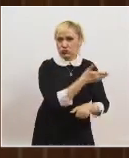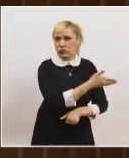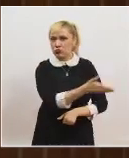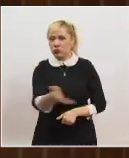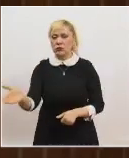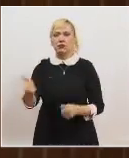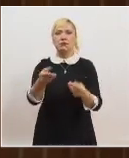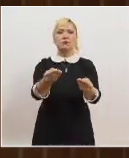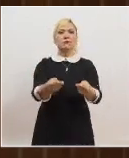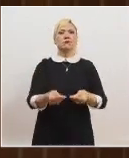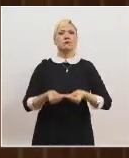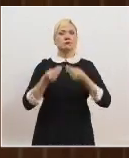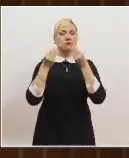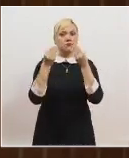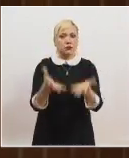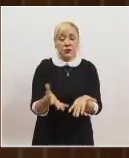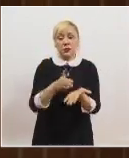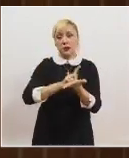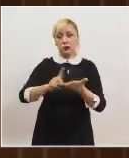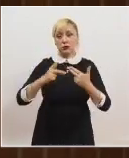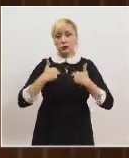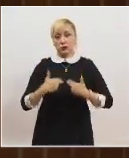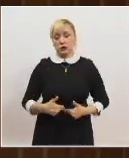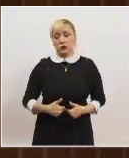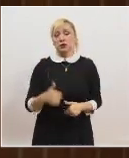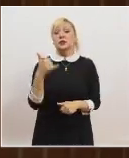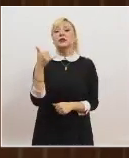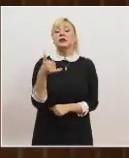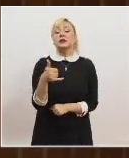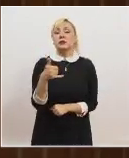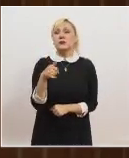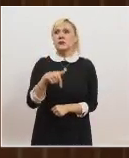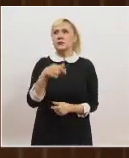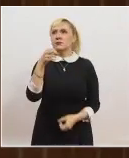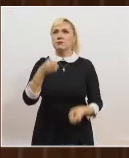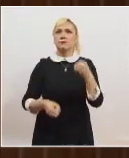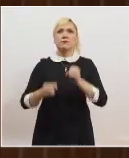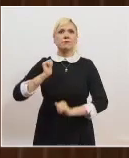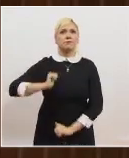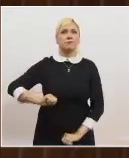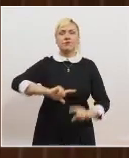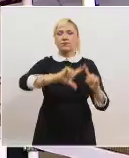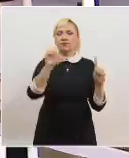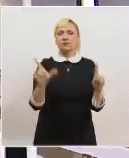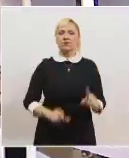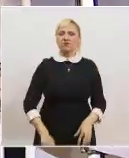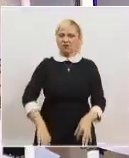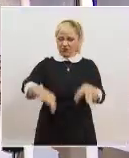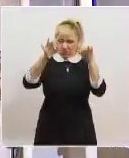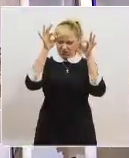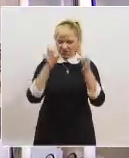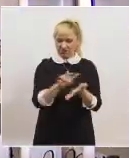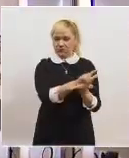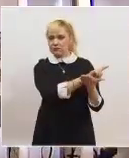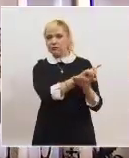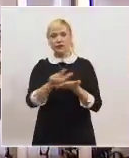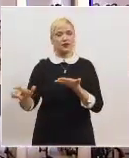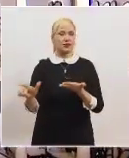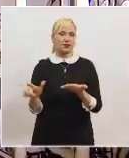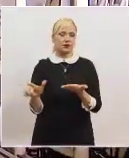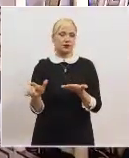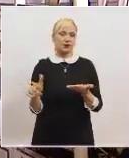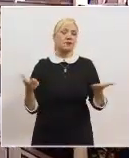derechos humanos y, sobre todo, un poder judicial íntegro. Señaló que las demandas de